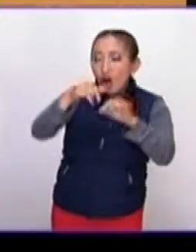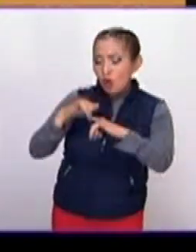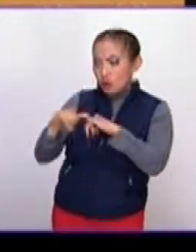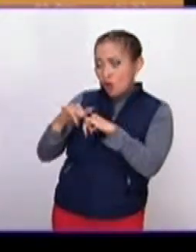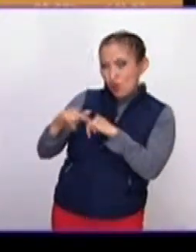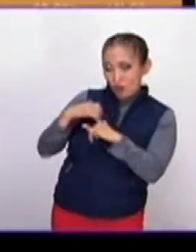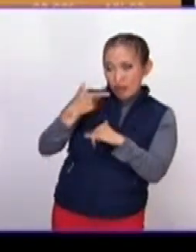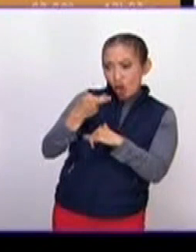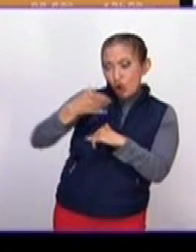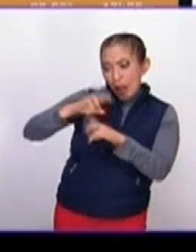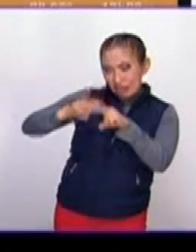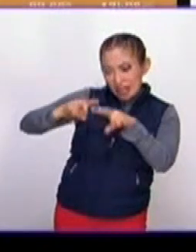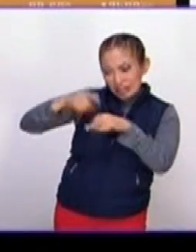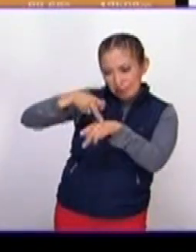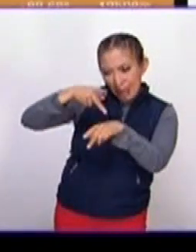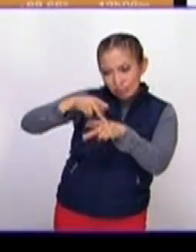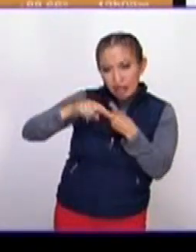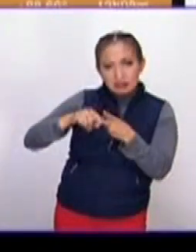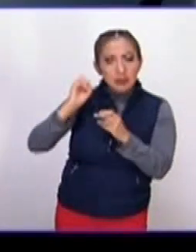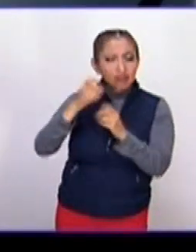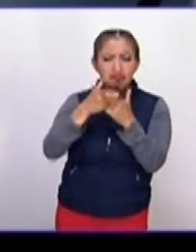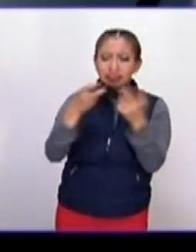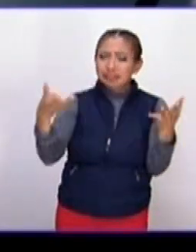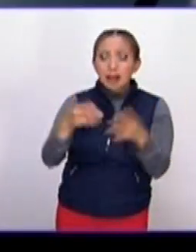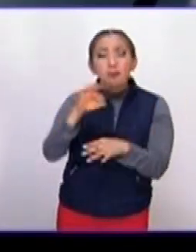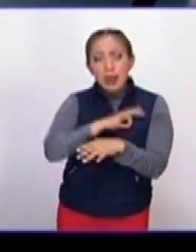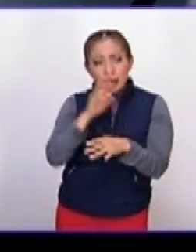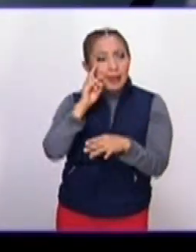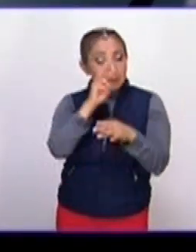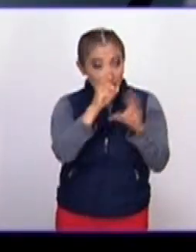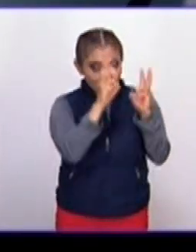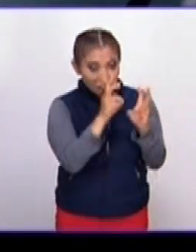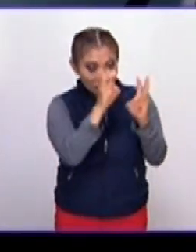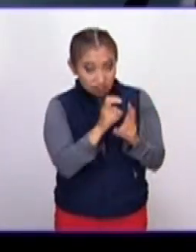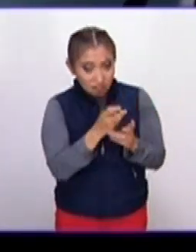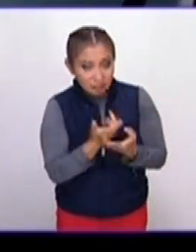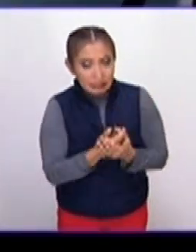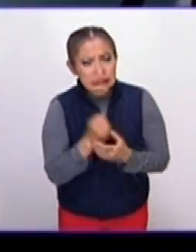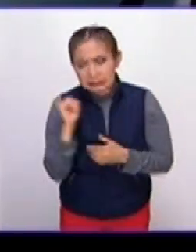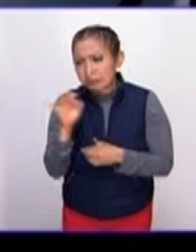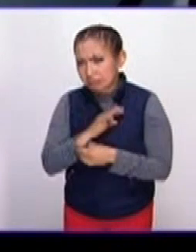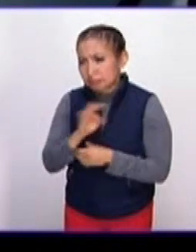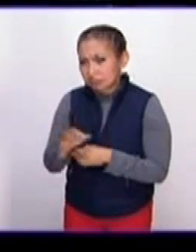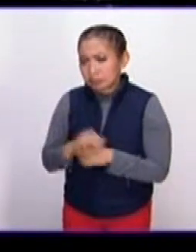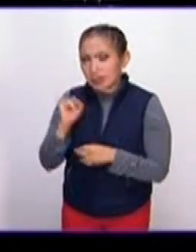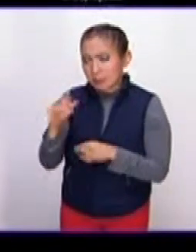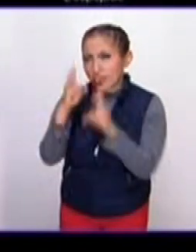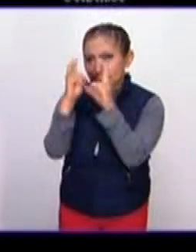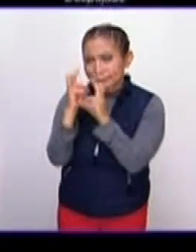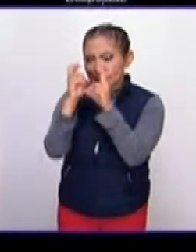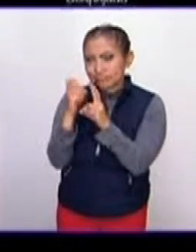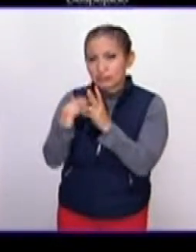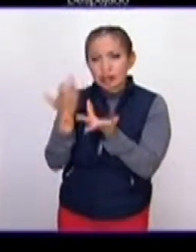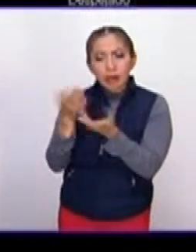en los análisis de las rocas, es amplísimo. ¿Todos ellos pueden descargarla? Bueno, sí, claro, sí la pueden